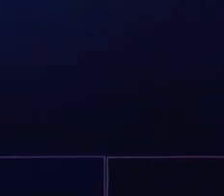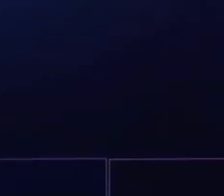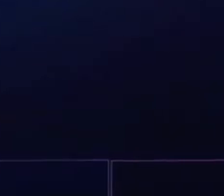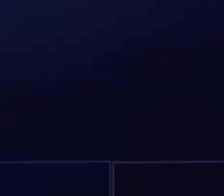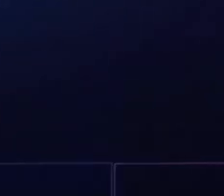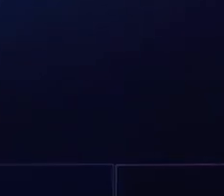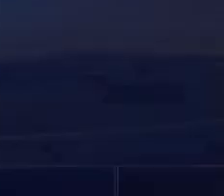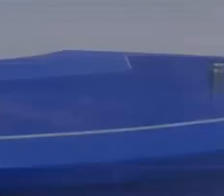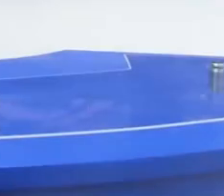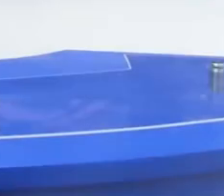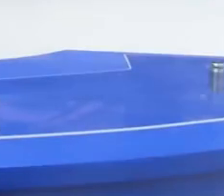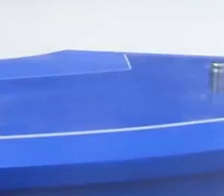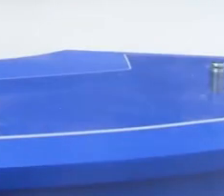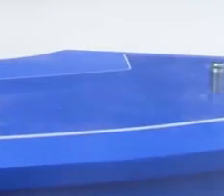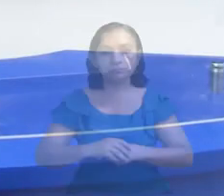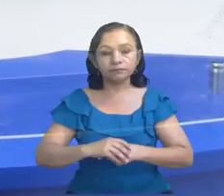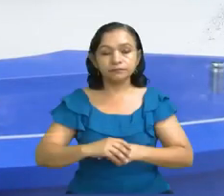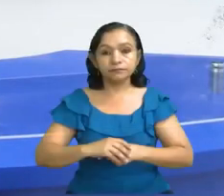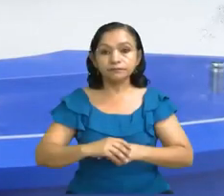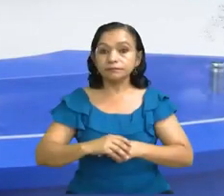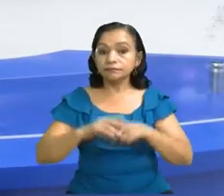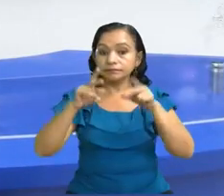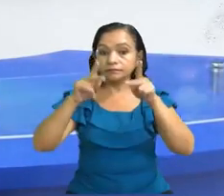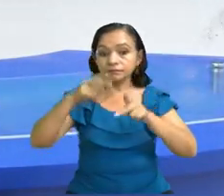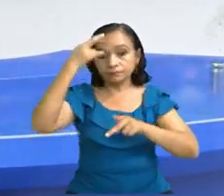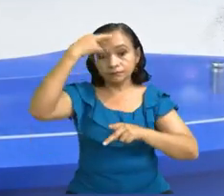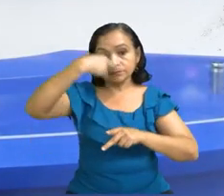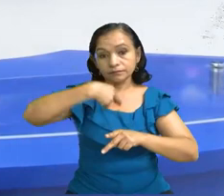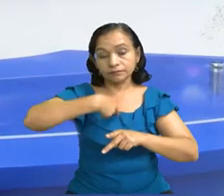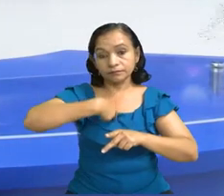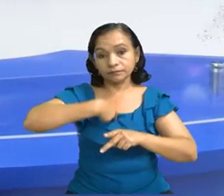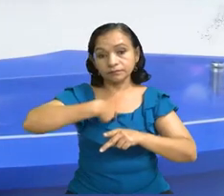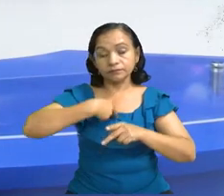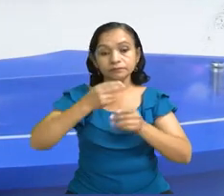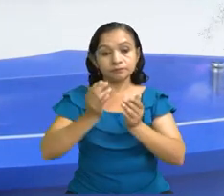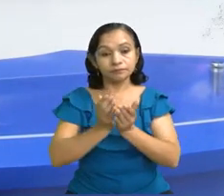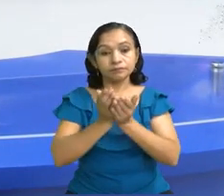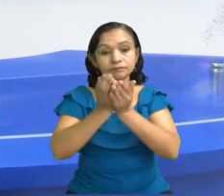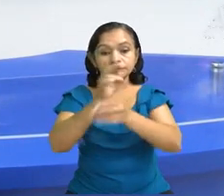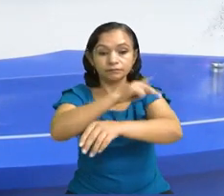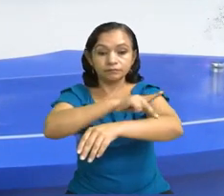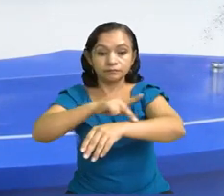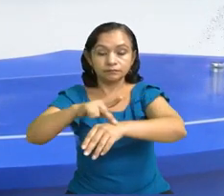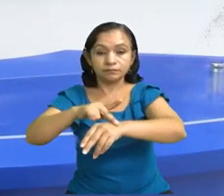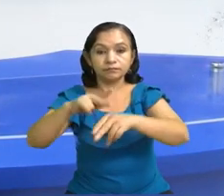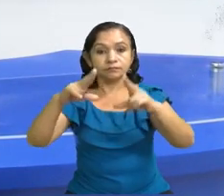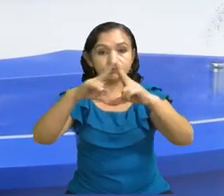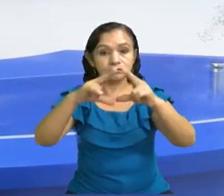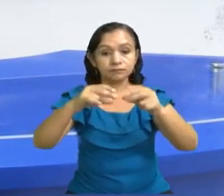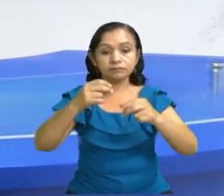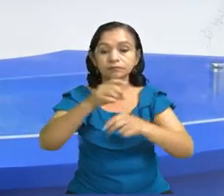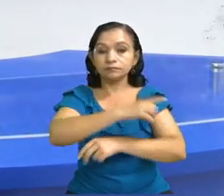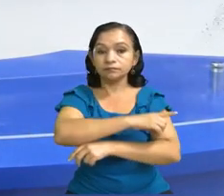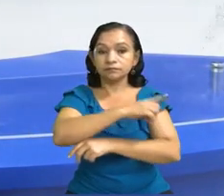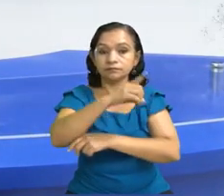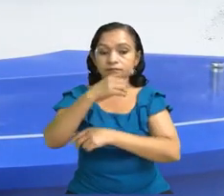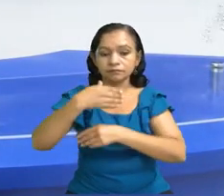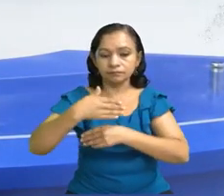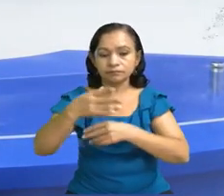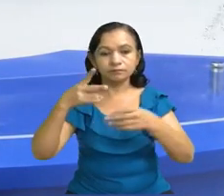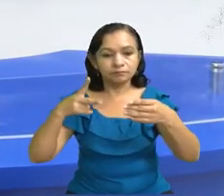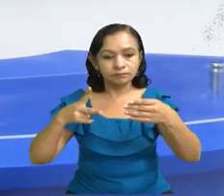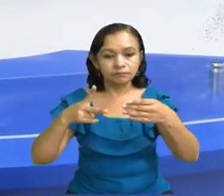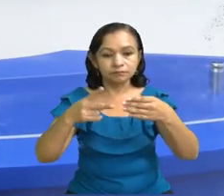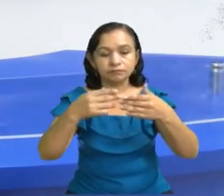Autoridades de la empresa portuaria nacional anuncian que en los próximos días será inaugurada